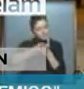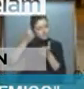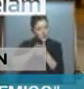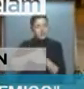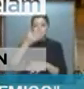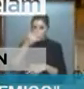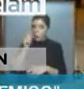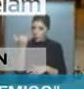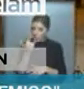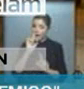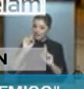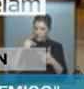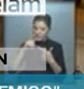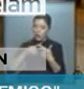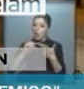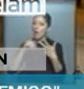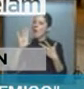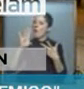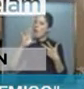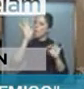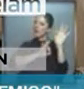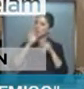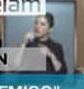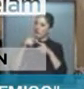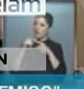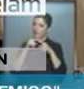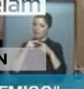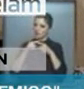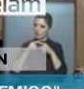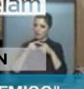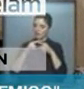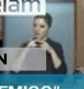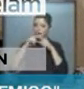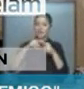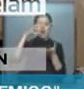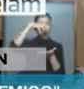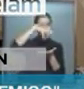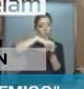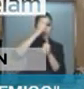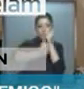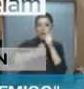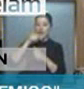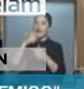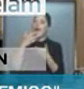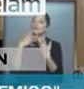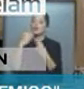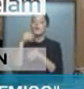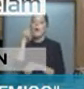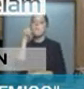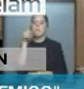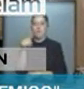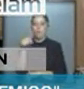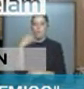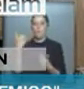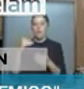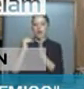haces, o es un proyecto político que tiene una macroeconomía que te permite a vos hacer eso.